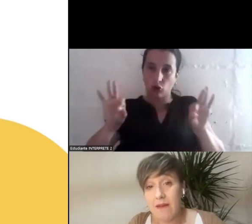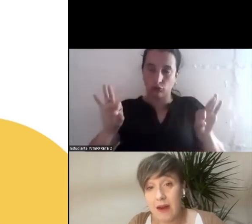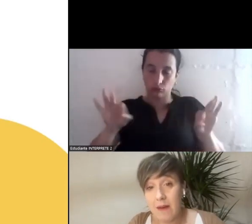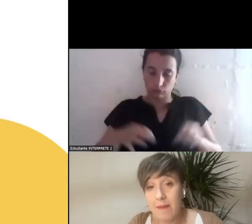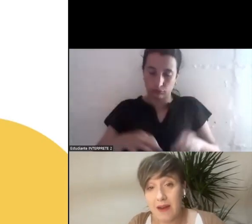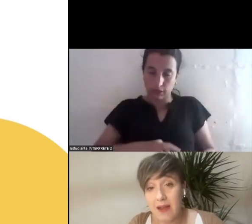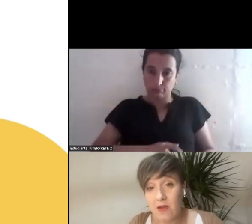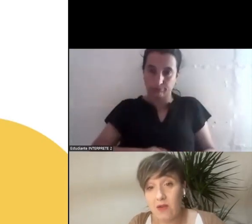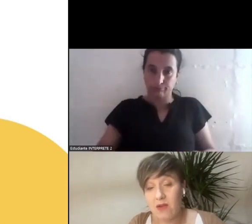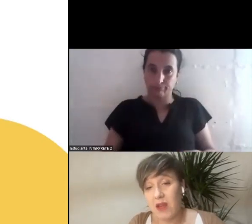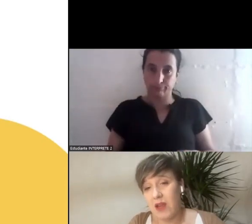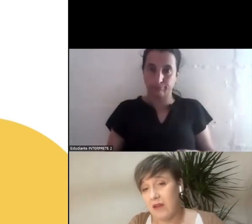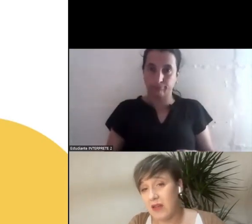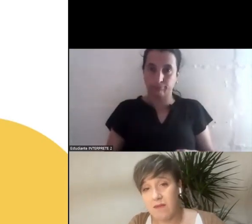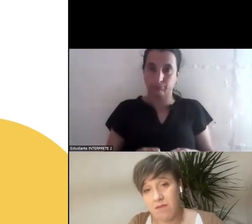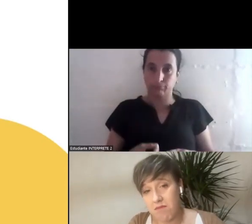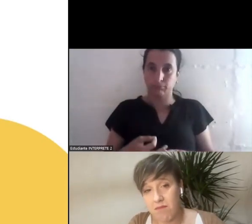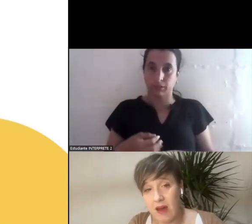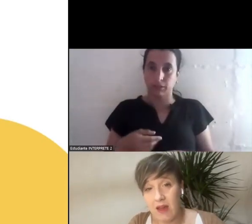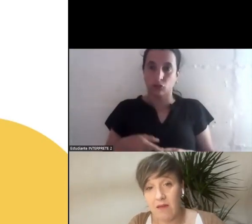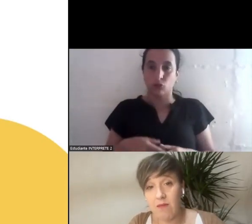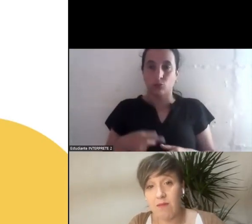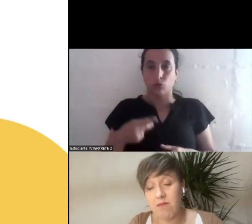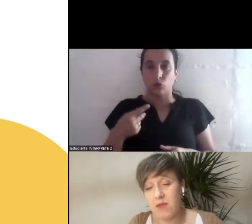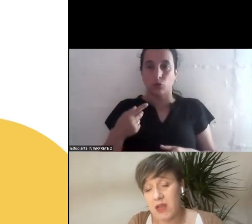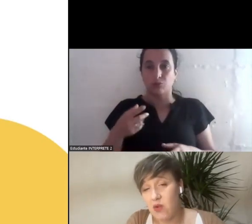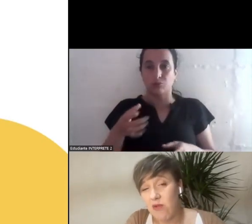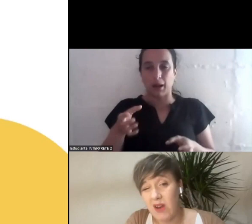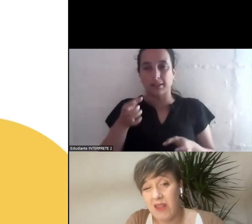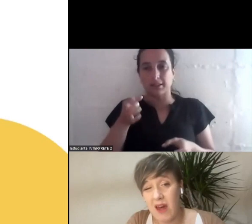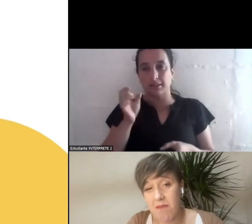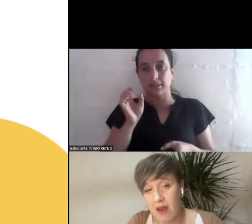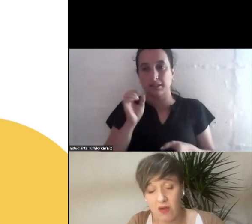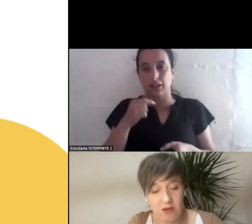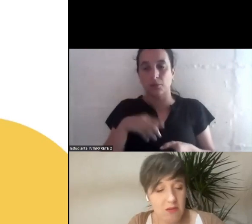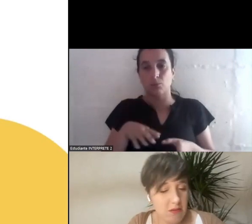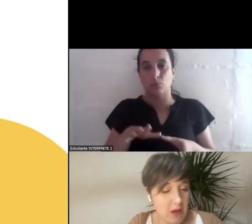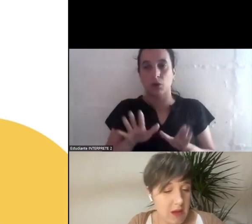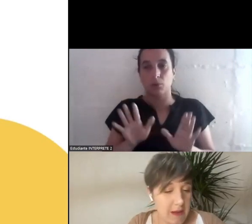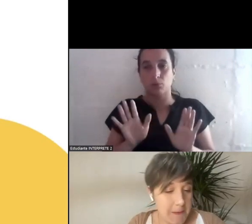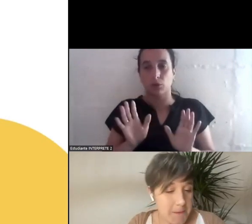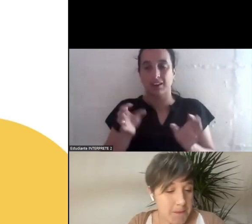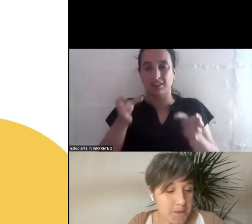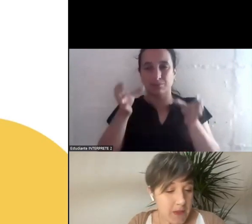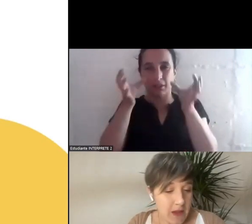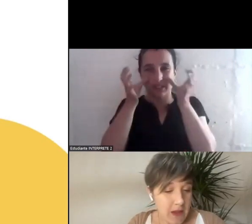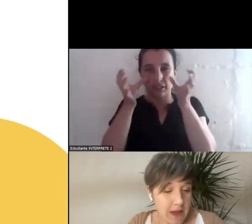La verdad es que alberga más riesgos y se suele utilizar menos.